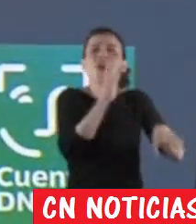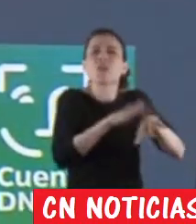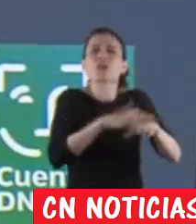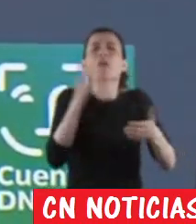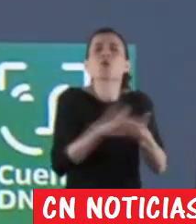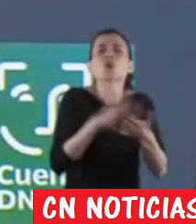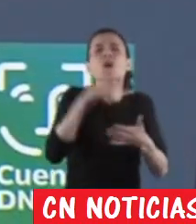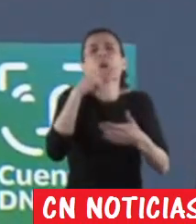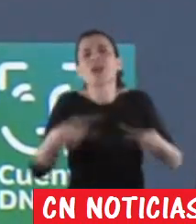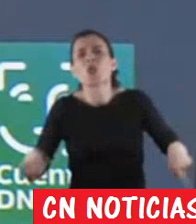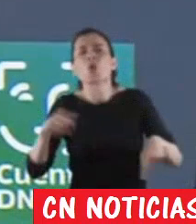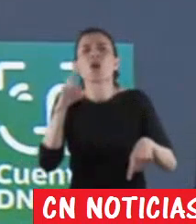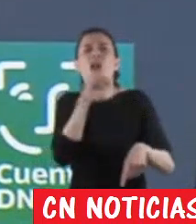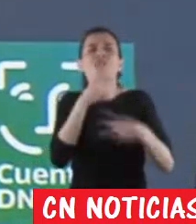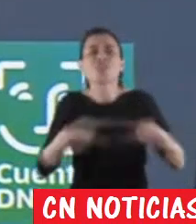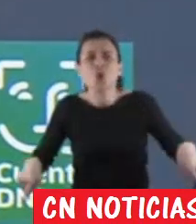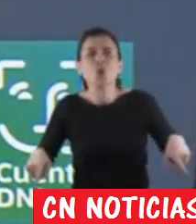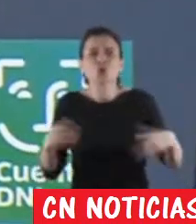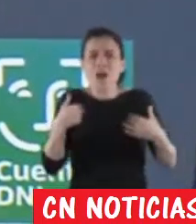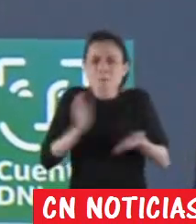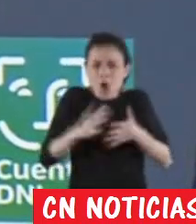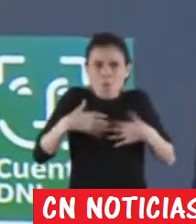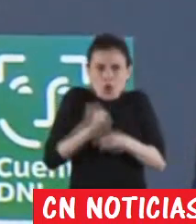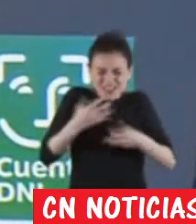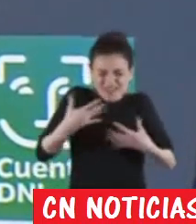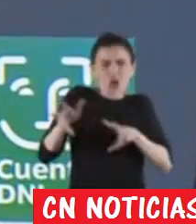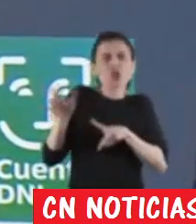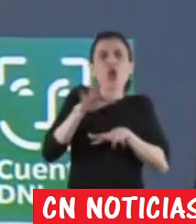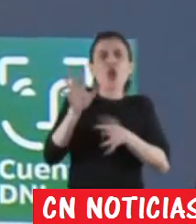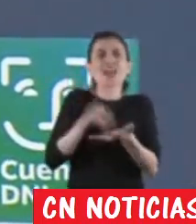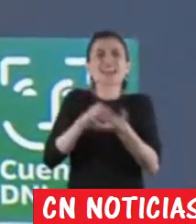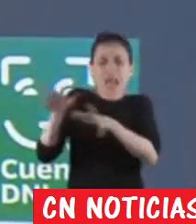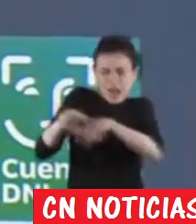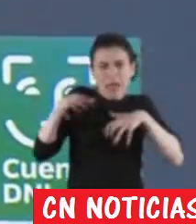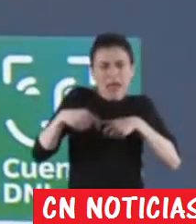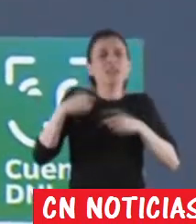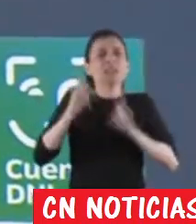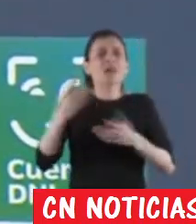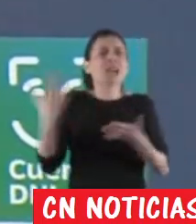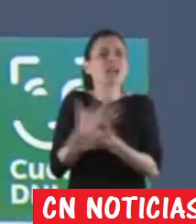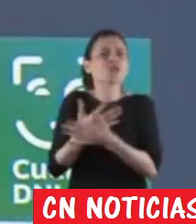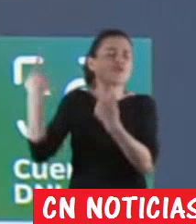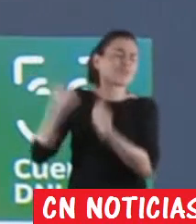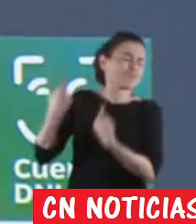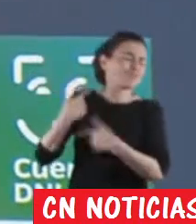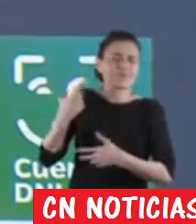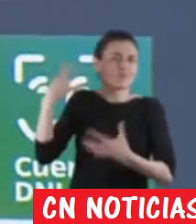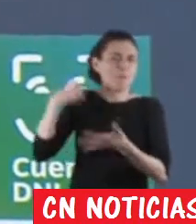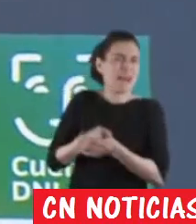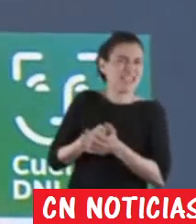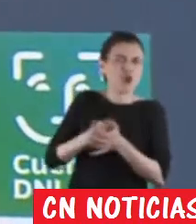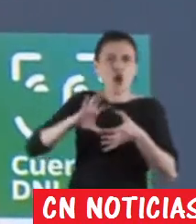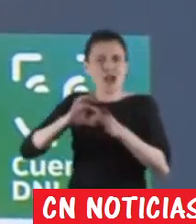quienes producen las frutas, quienes producen con sus manos y todos los días también son explotados por la cadena comercial. Por eso